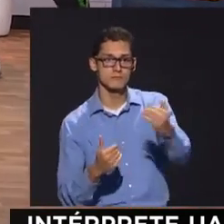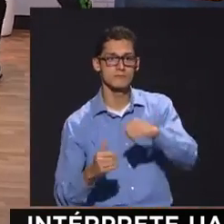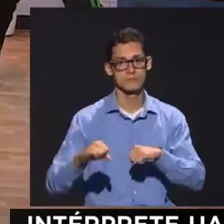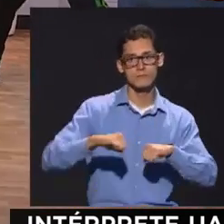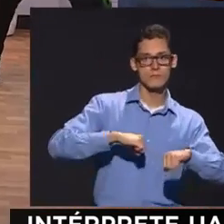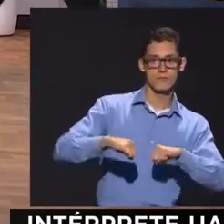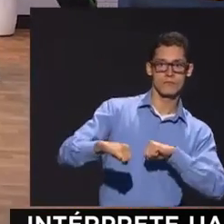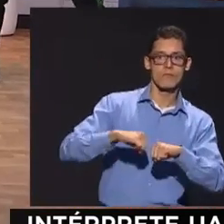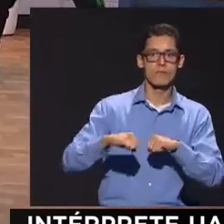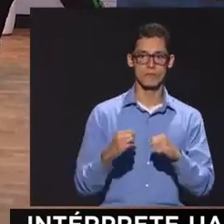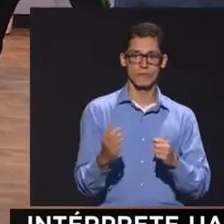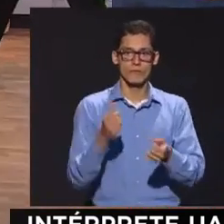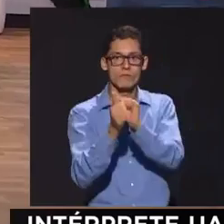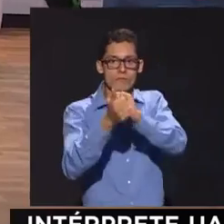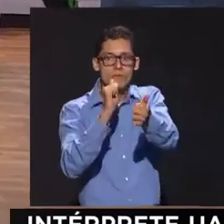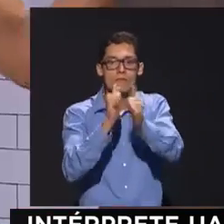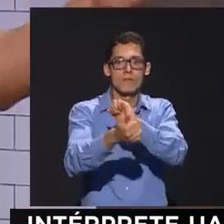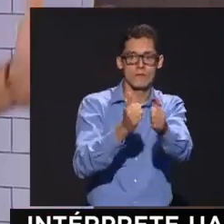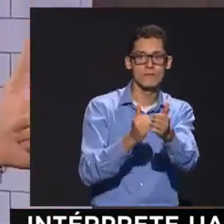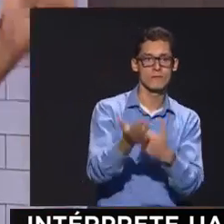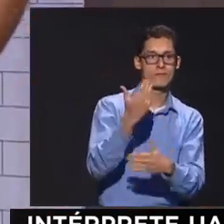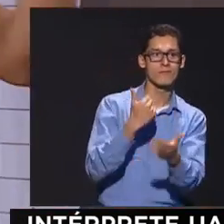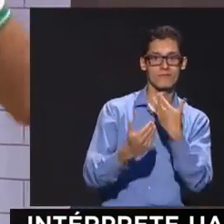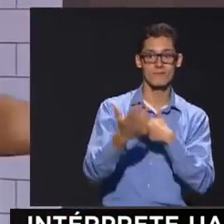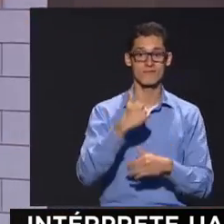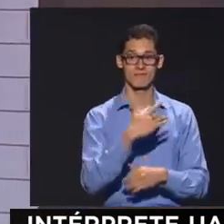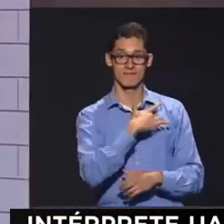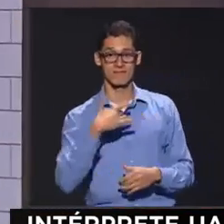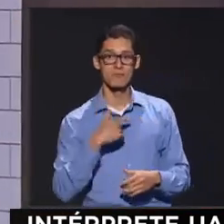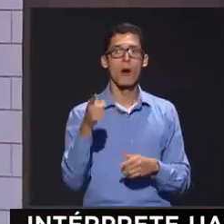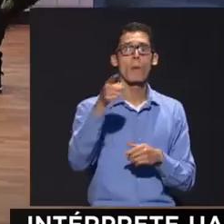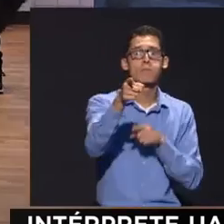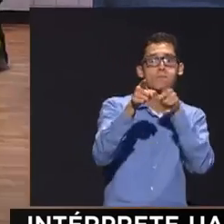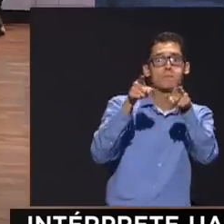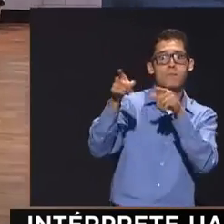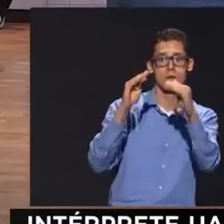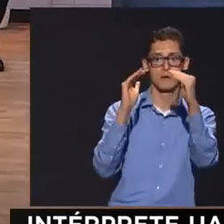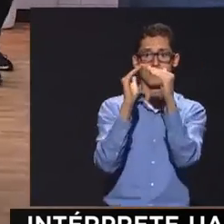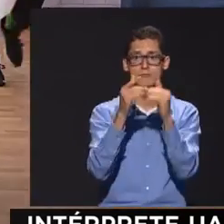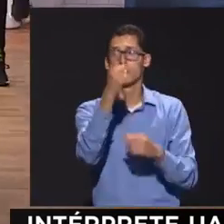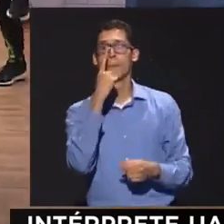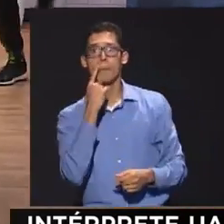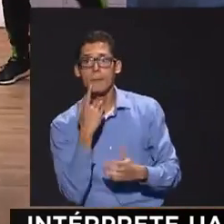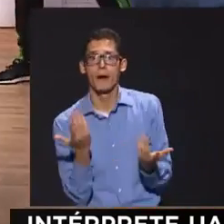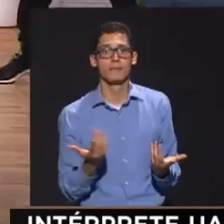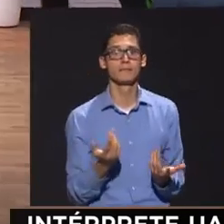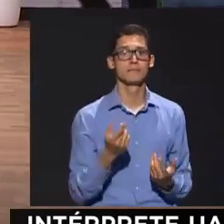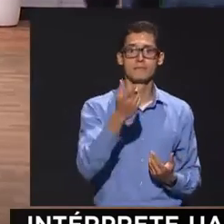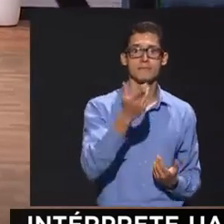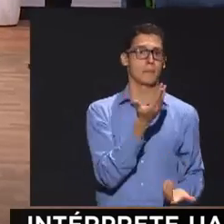y tu familia en la casa el papá y